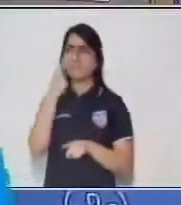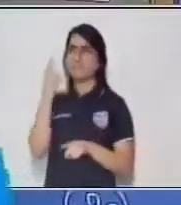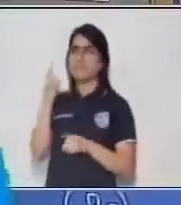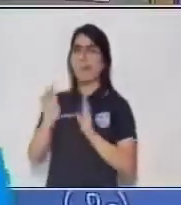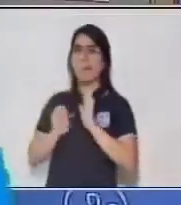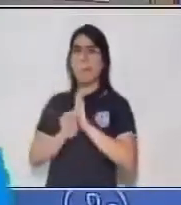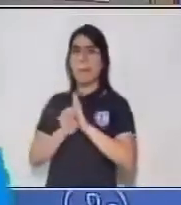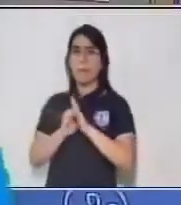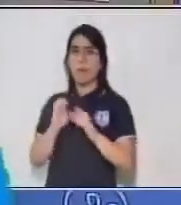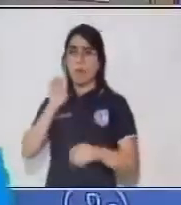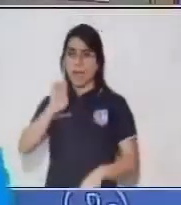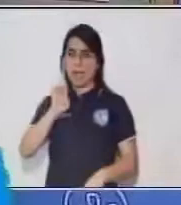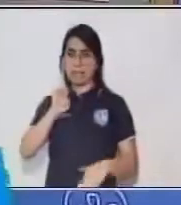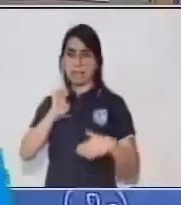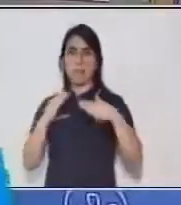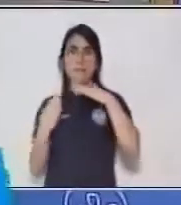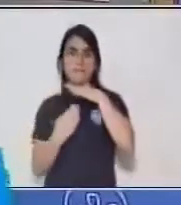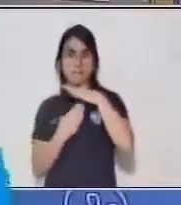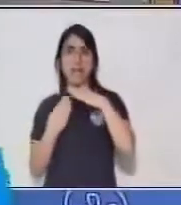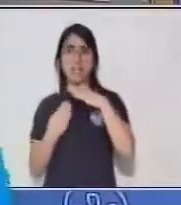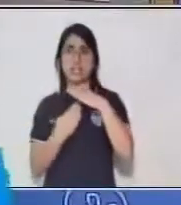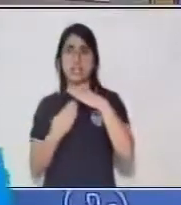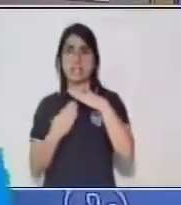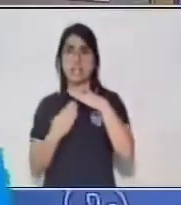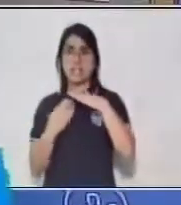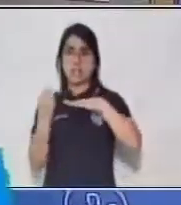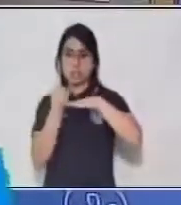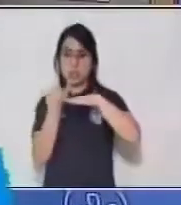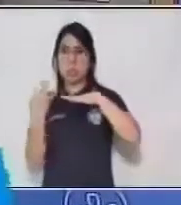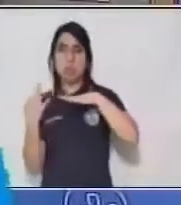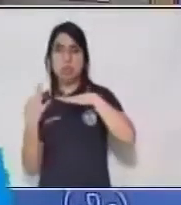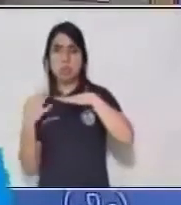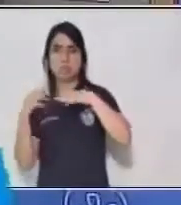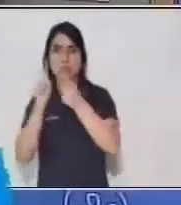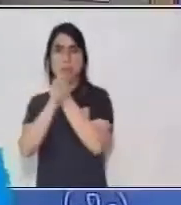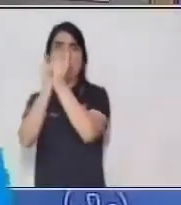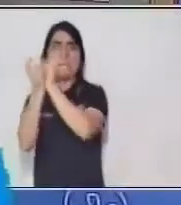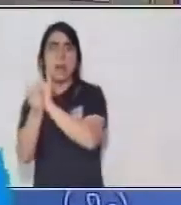variable. Siempre estas gráficas van a cortar